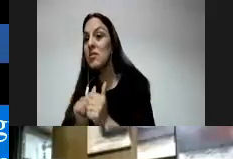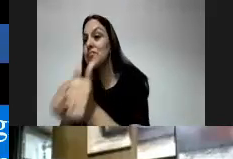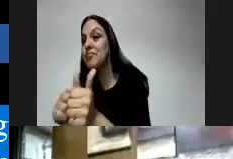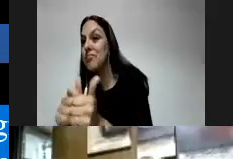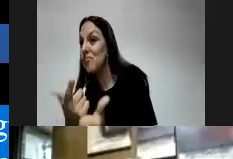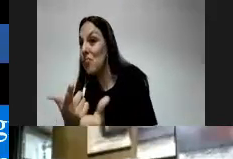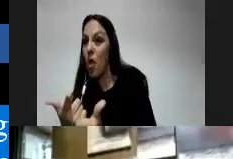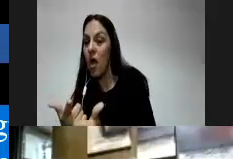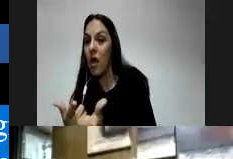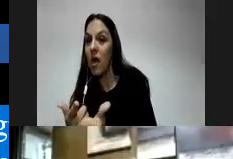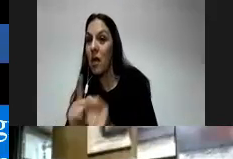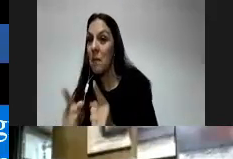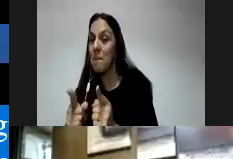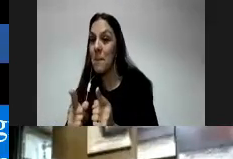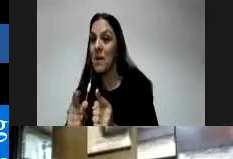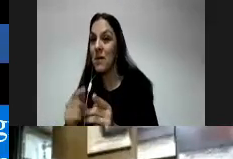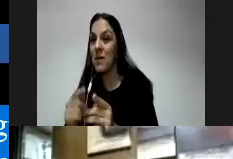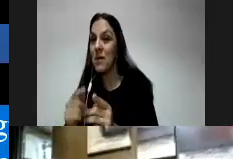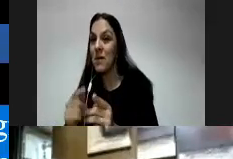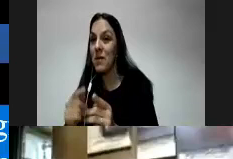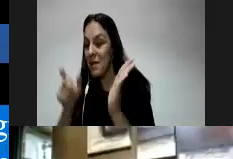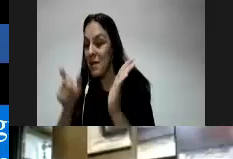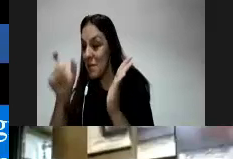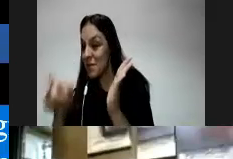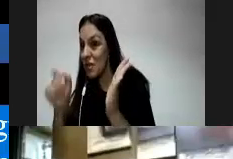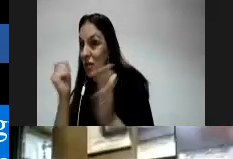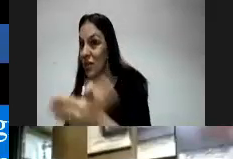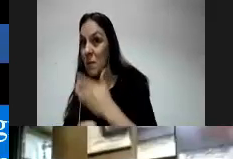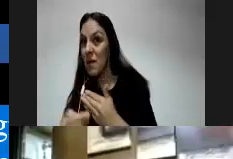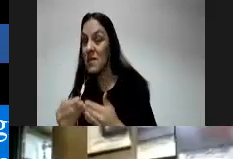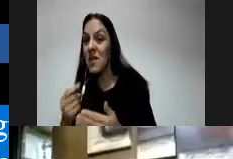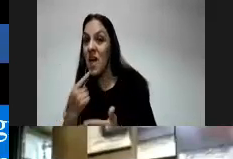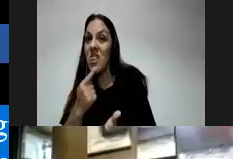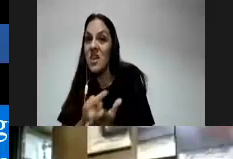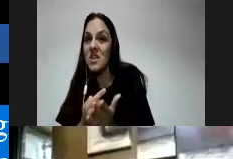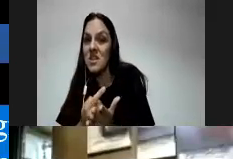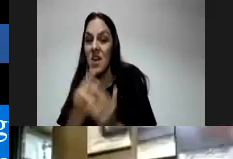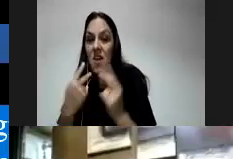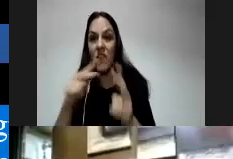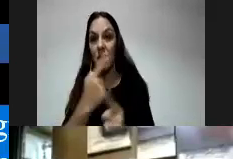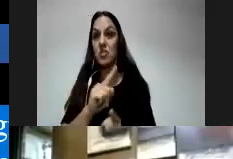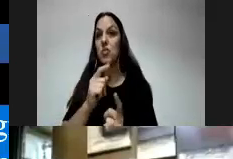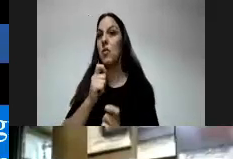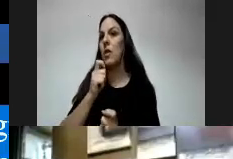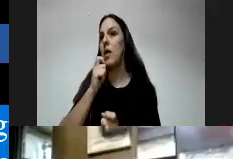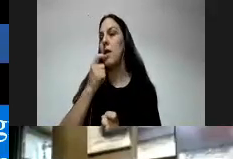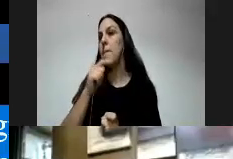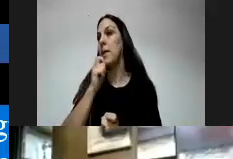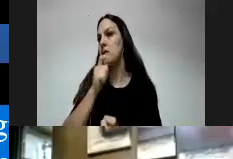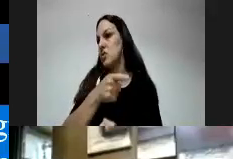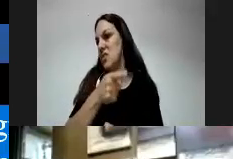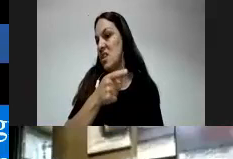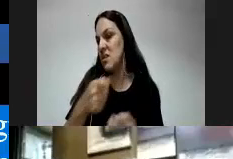haber manifestado la misma su decisión de viajar sola, con fundamento en que si su certificado de